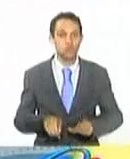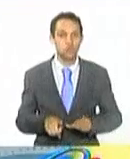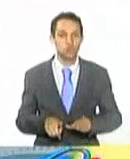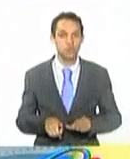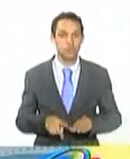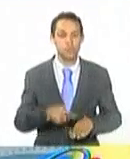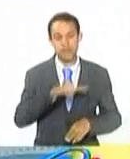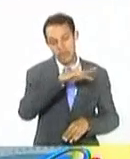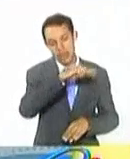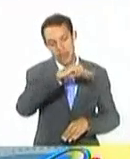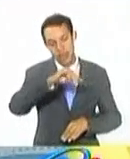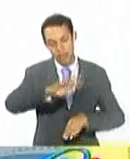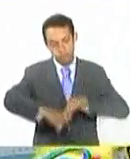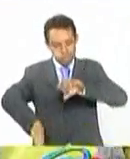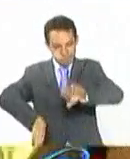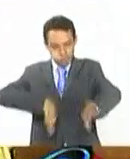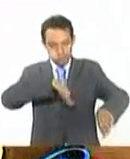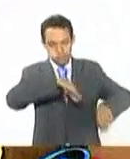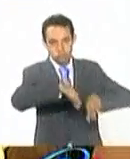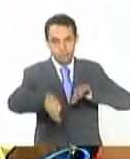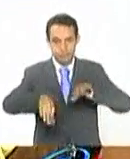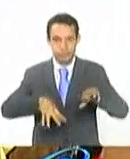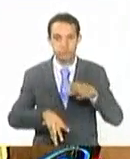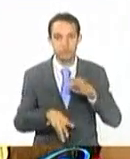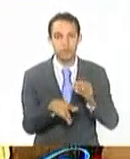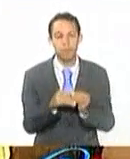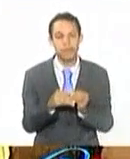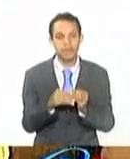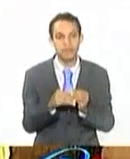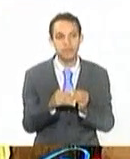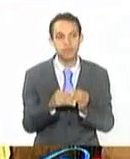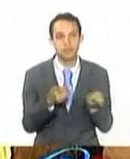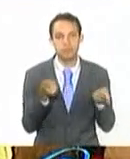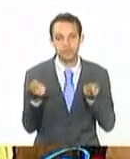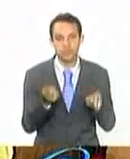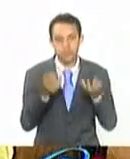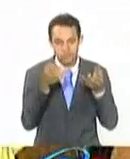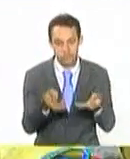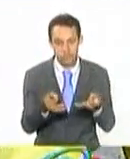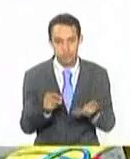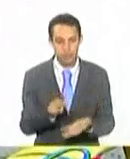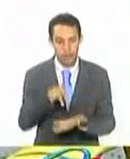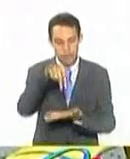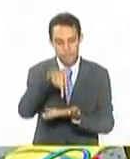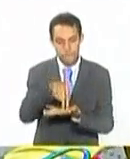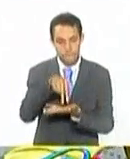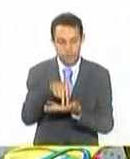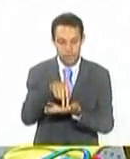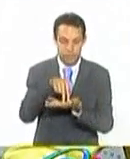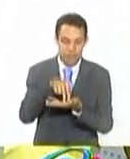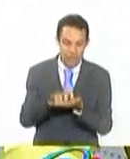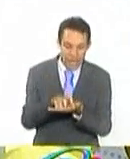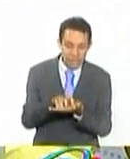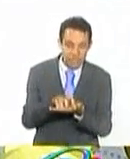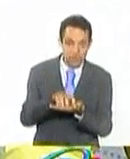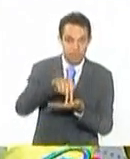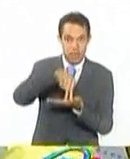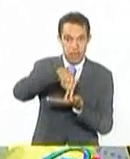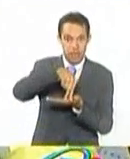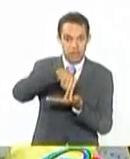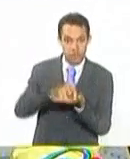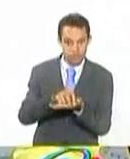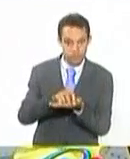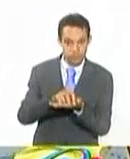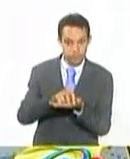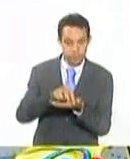natación El otro es ustedes eh se van a van a estar de pie bajan suben y